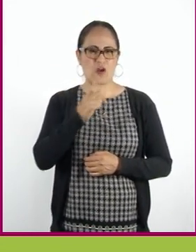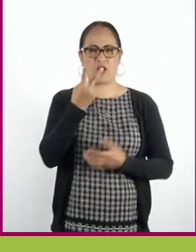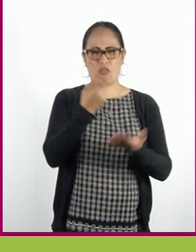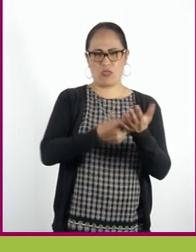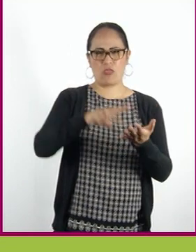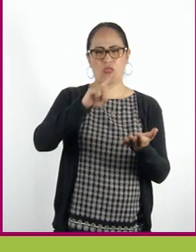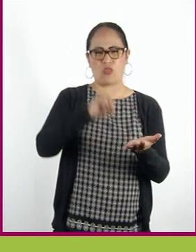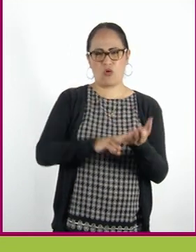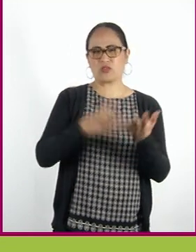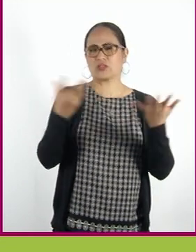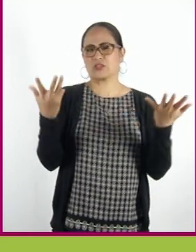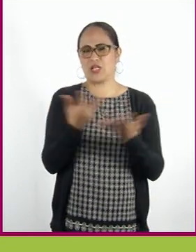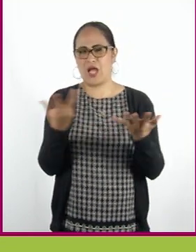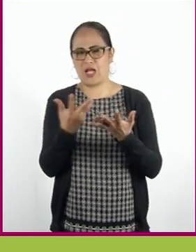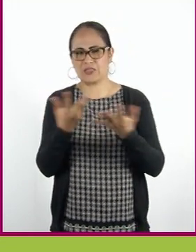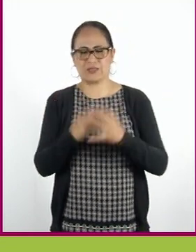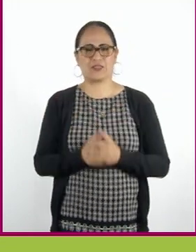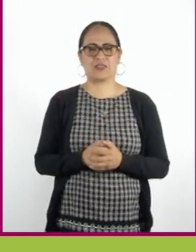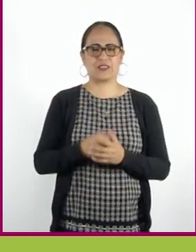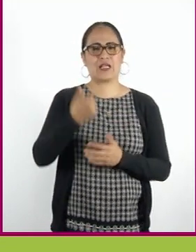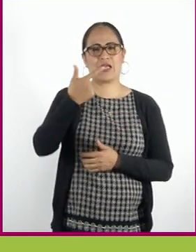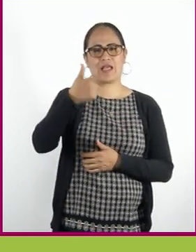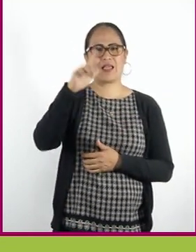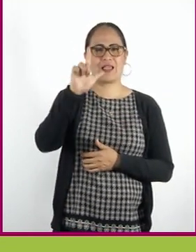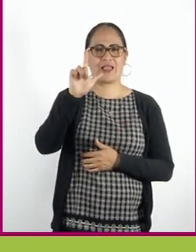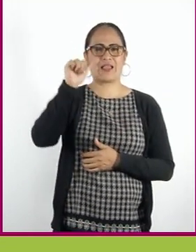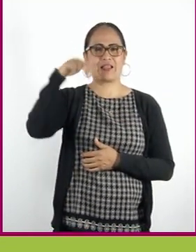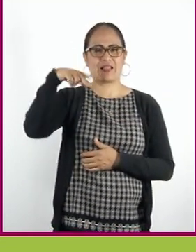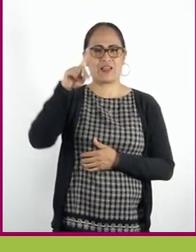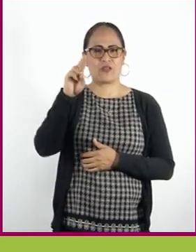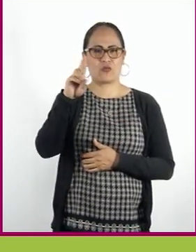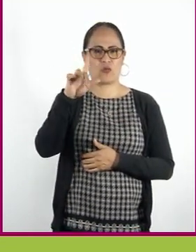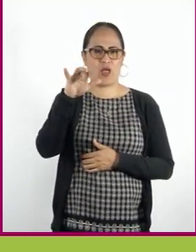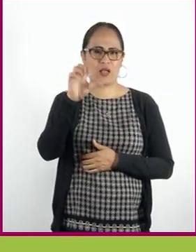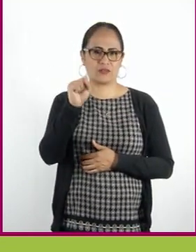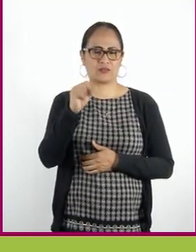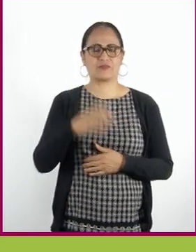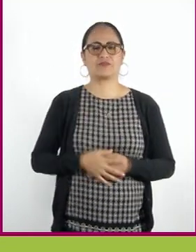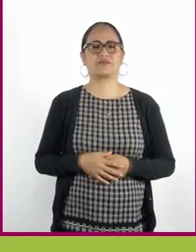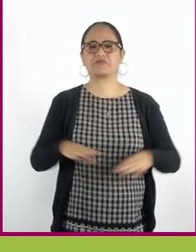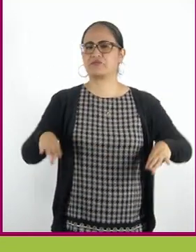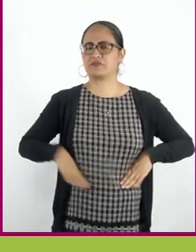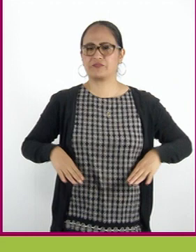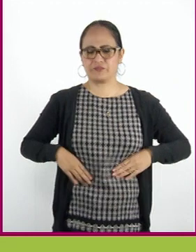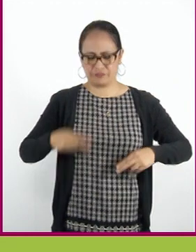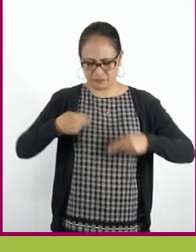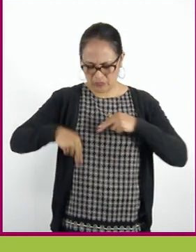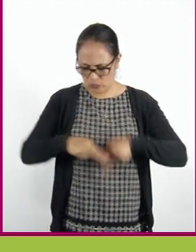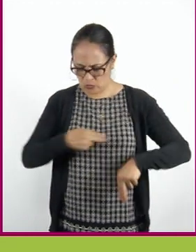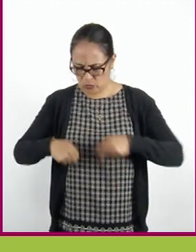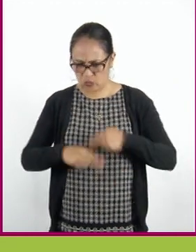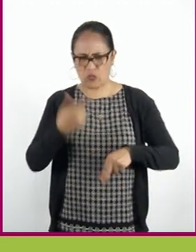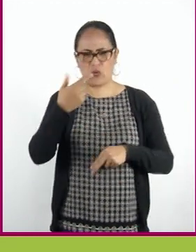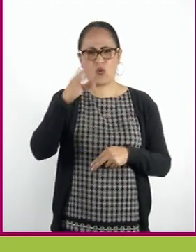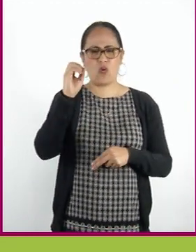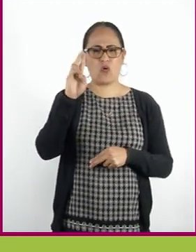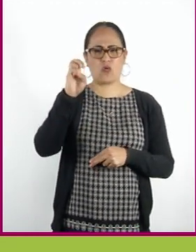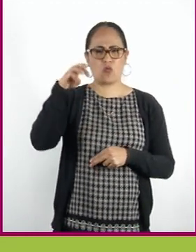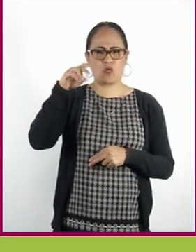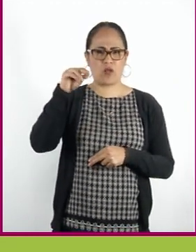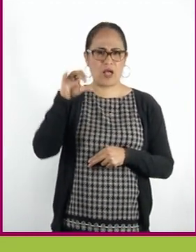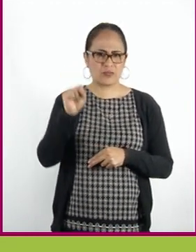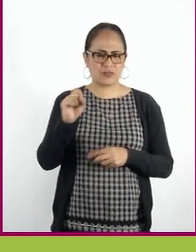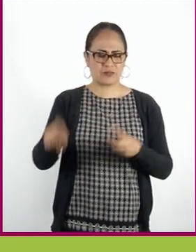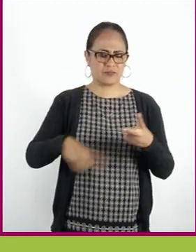bifuncionales, esto es, son glándulas caracterizadas por producir hormonas y gónadas